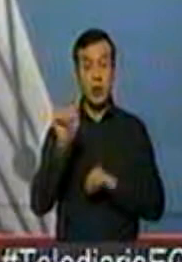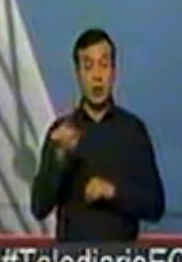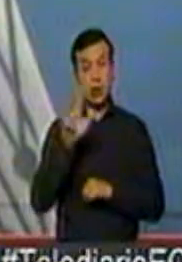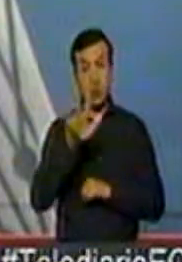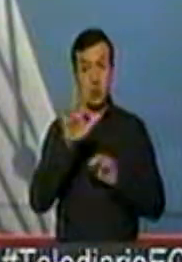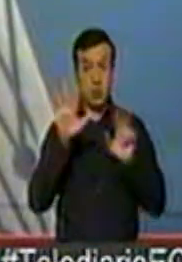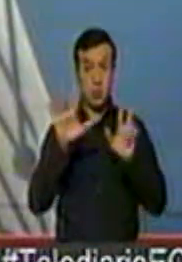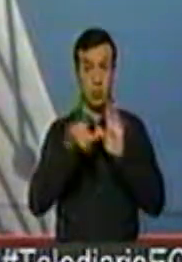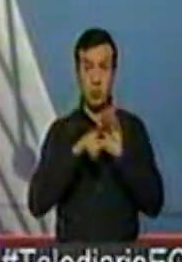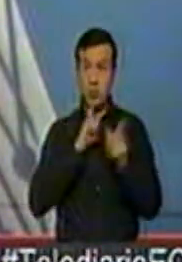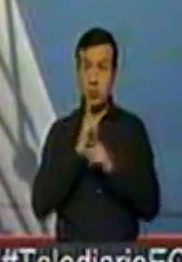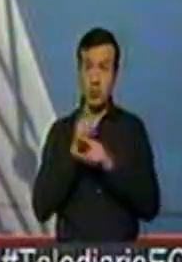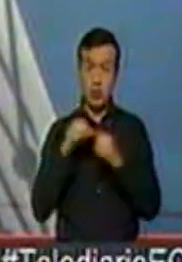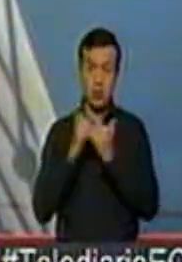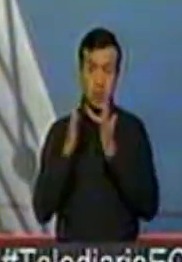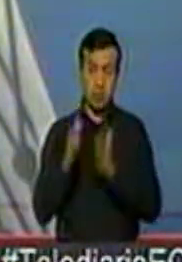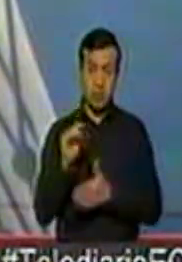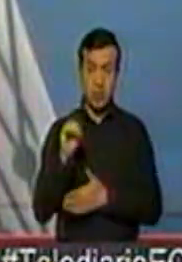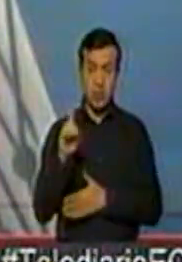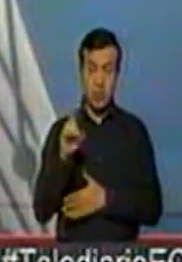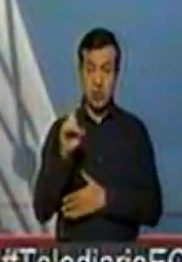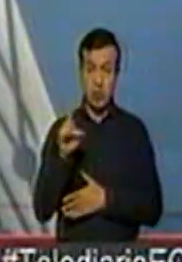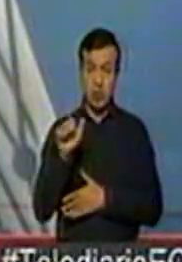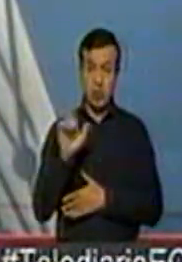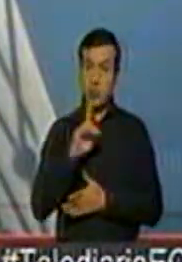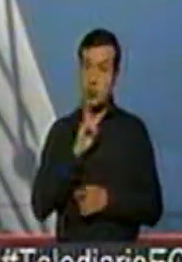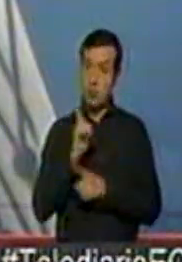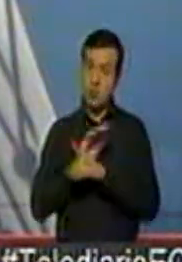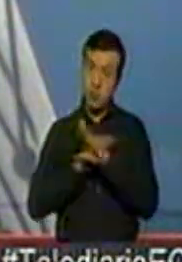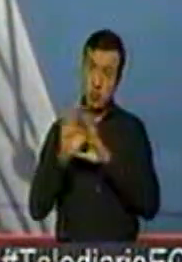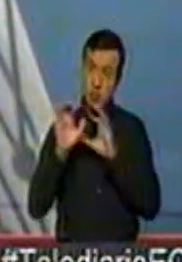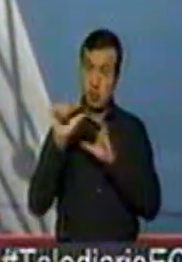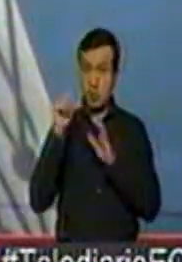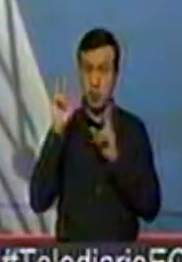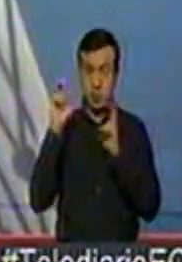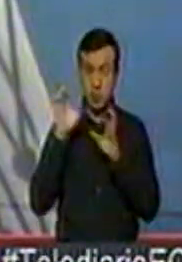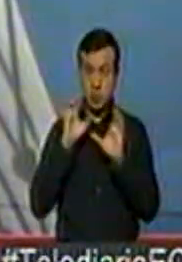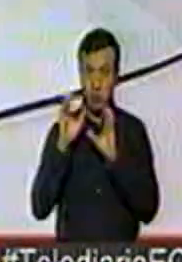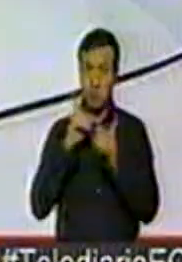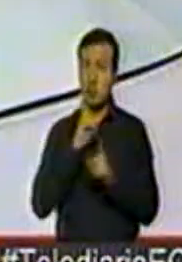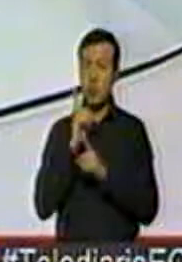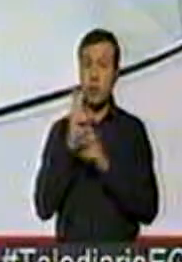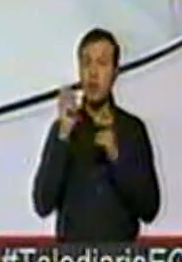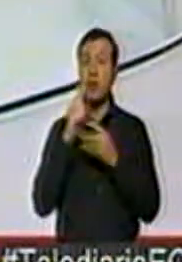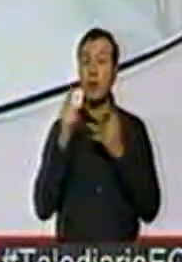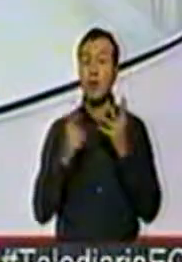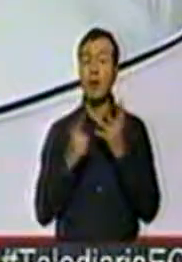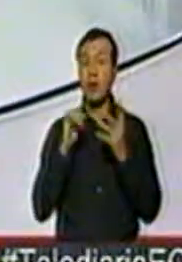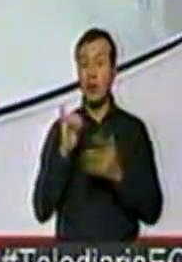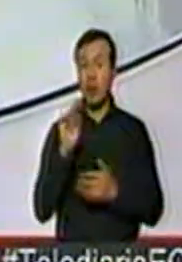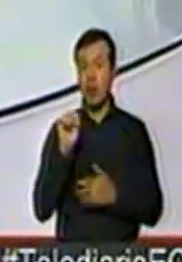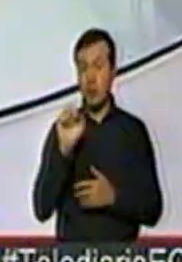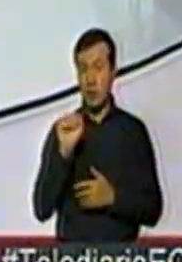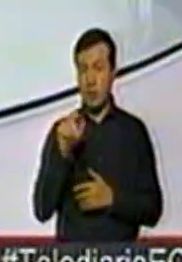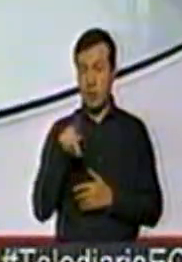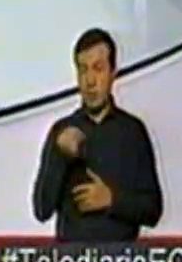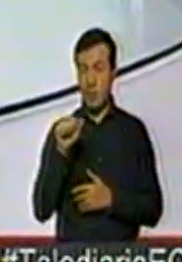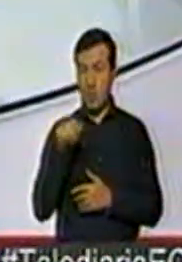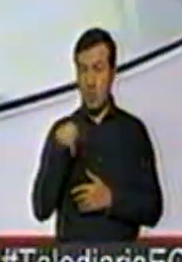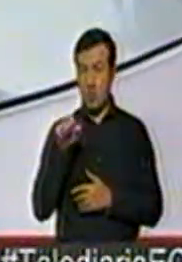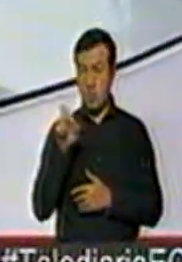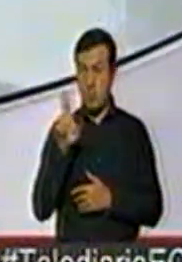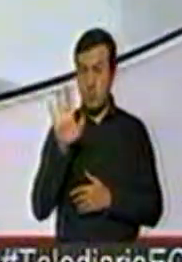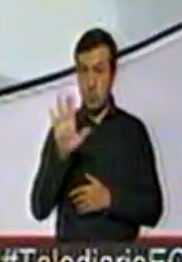7:38 nos acompaña el asambleísta Daniel Mendoza. Lo habíamos invitado para hablar de otro tema y es el caso INA Papers. Asambleísta, la Comisión